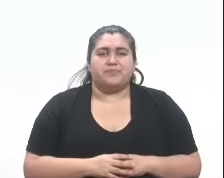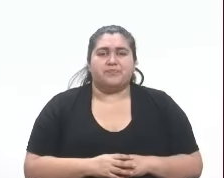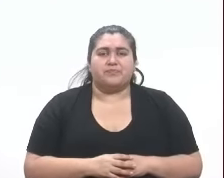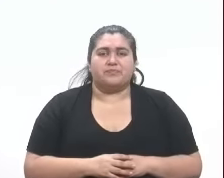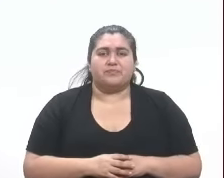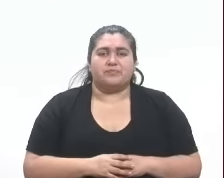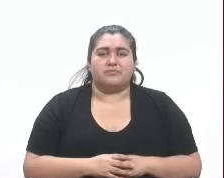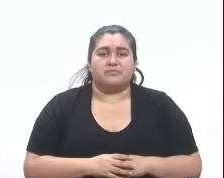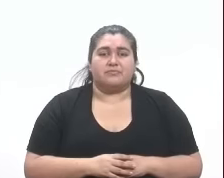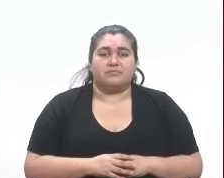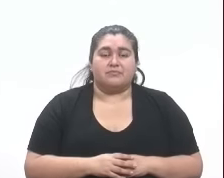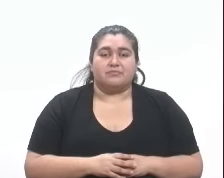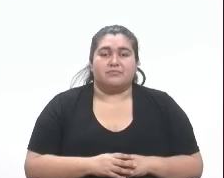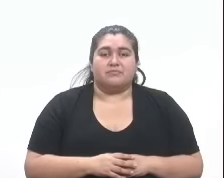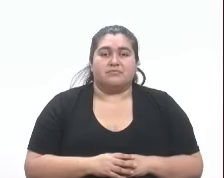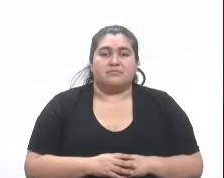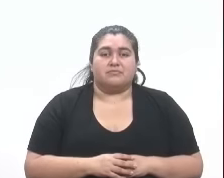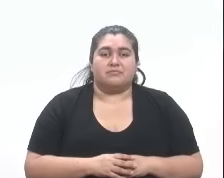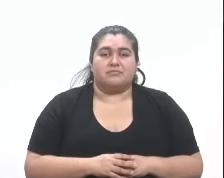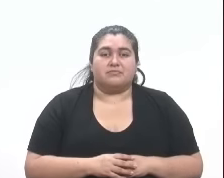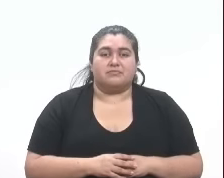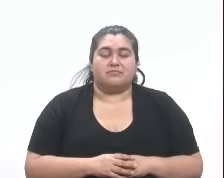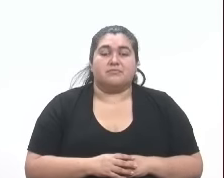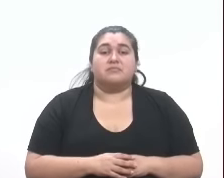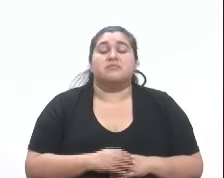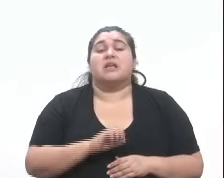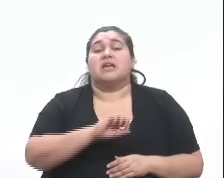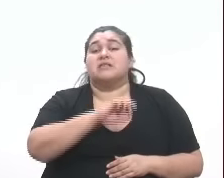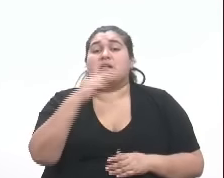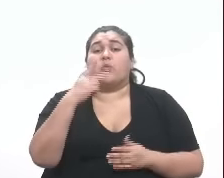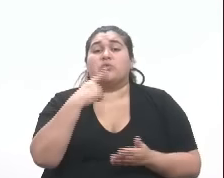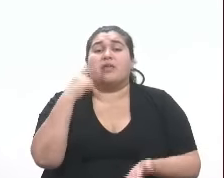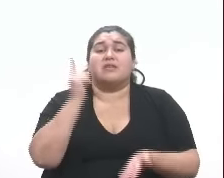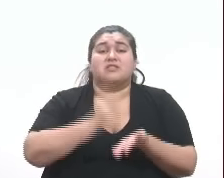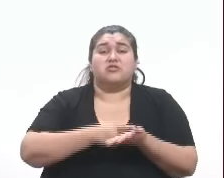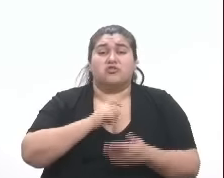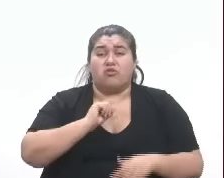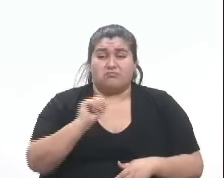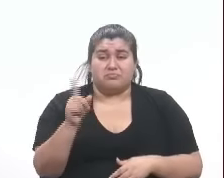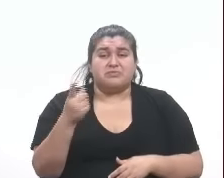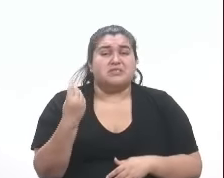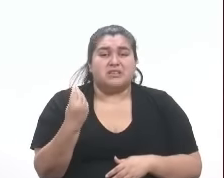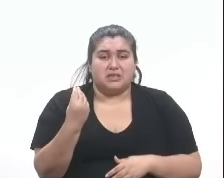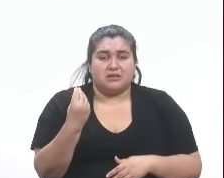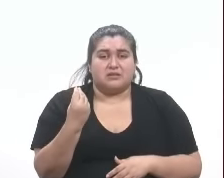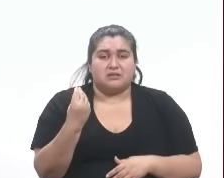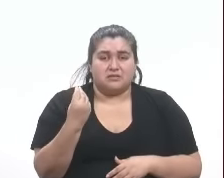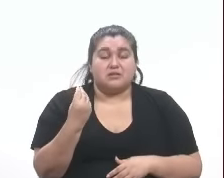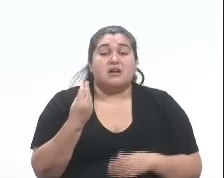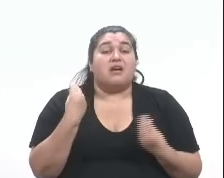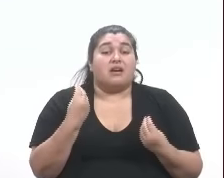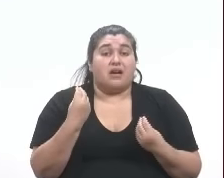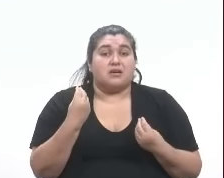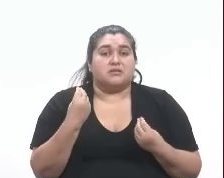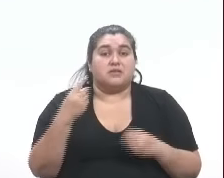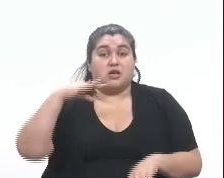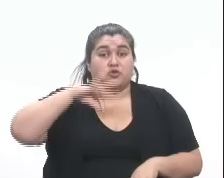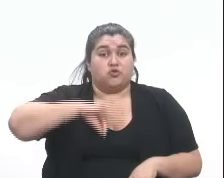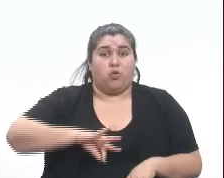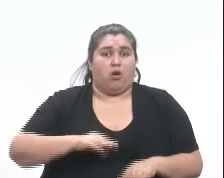¿Le suena? La segunda medida que toma el gobierno de Aramburu es el congelamiento de los